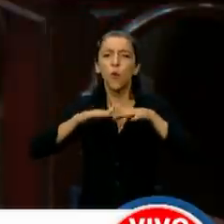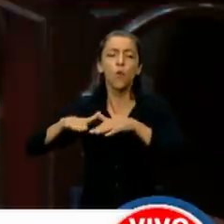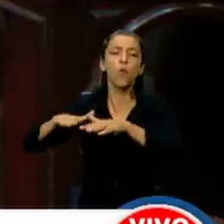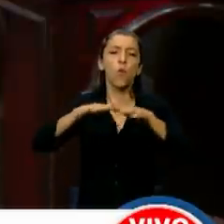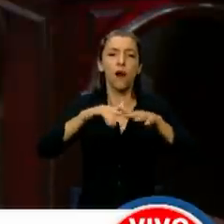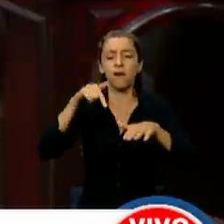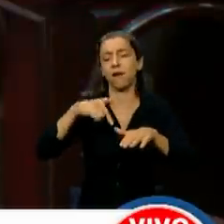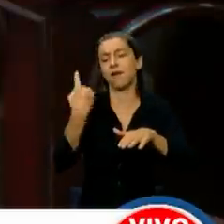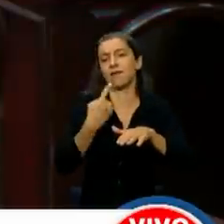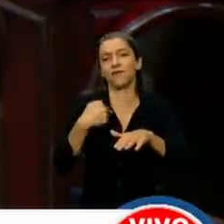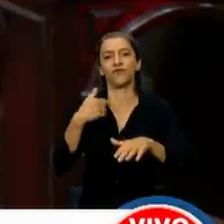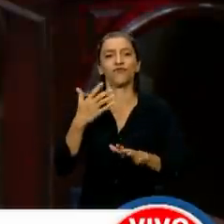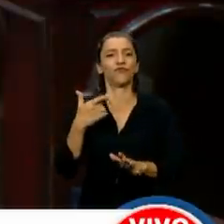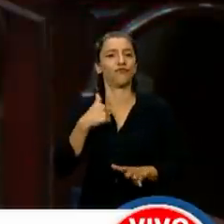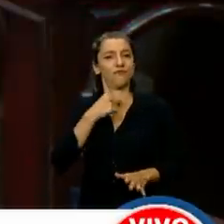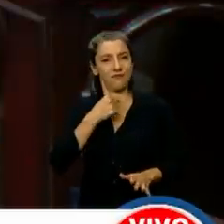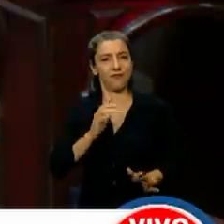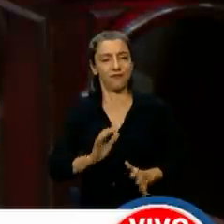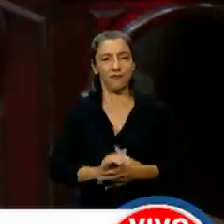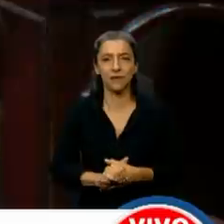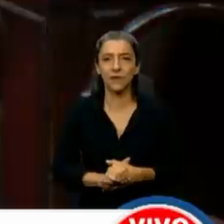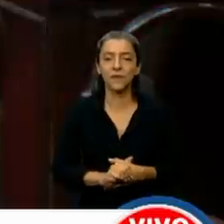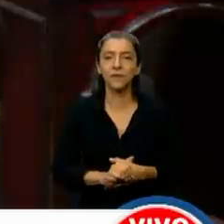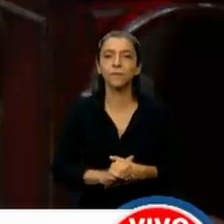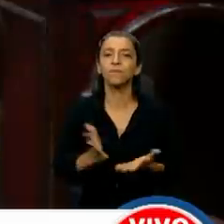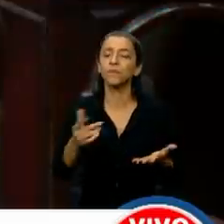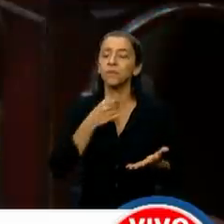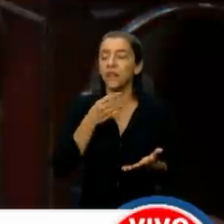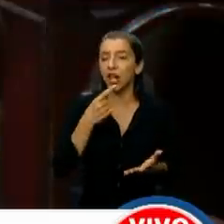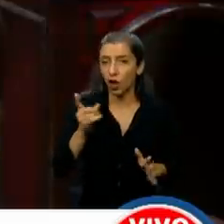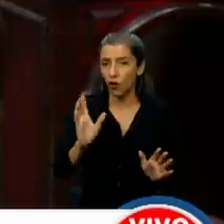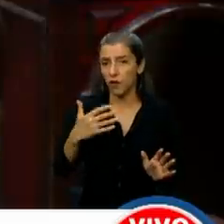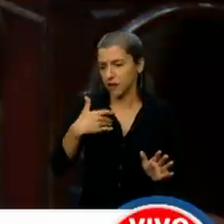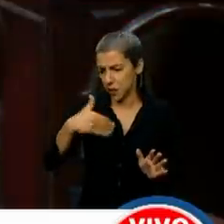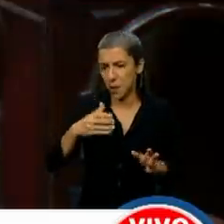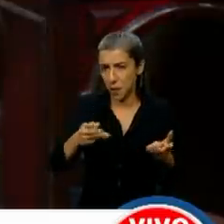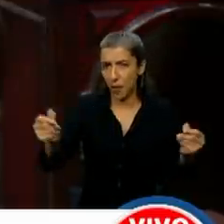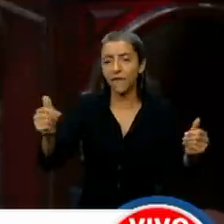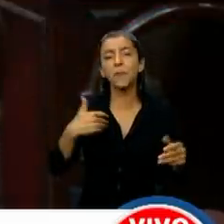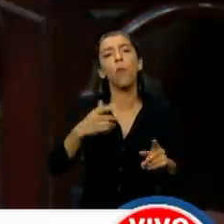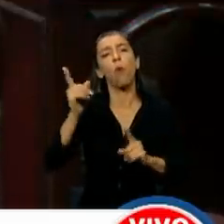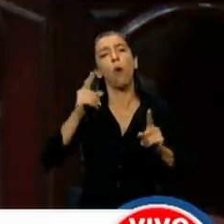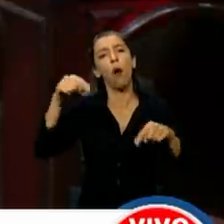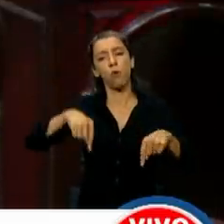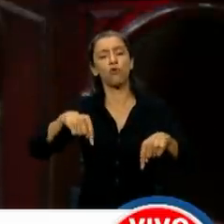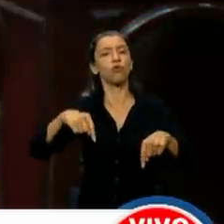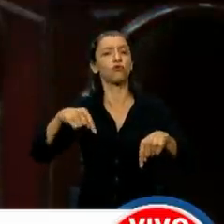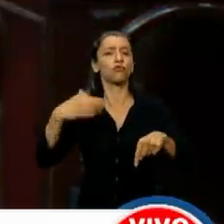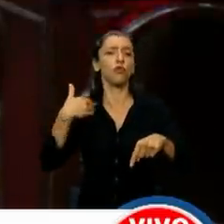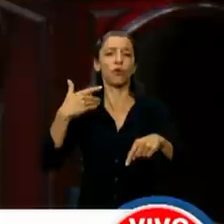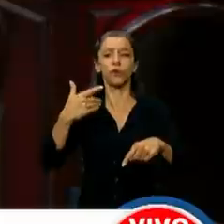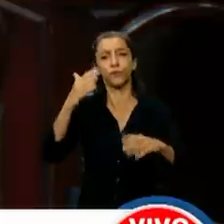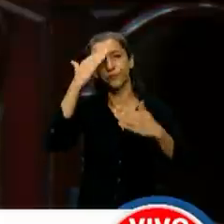déjeme decirle señor presidente con esto voy terminando ya que acá se recordó a los caídos en la jornada del 19 y 20